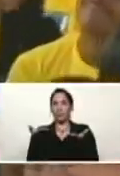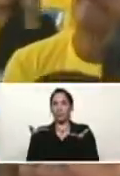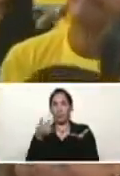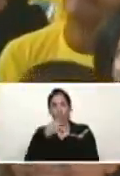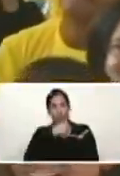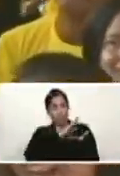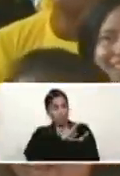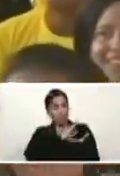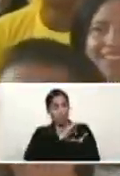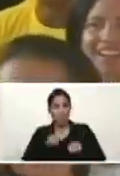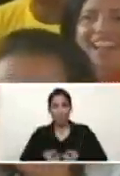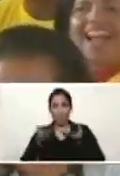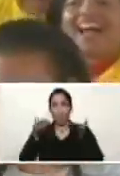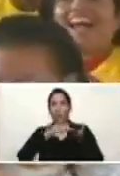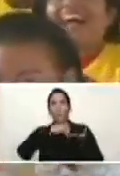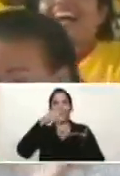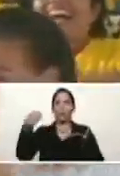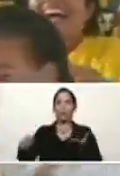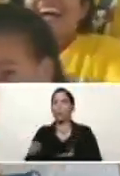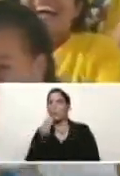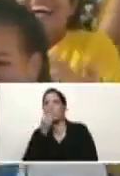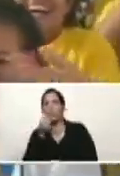Mi regalo es espiritual, un beso.